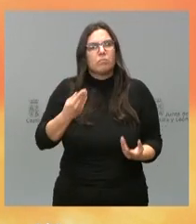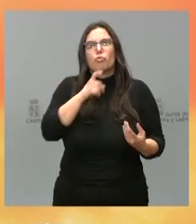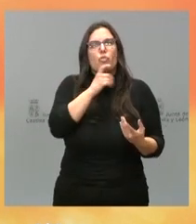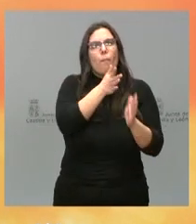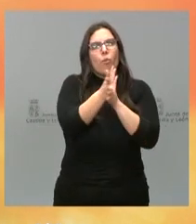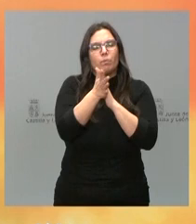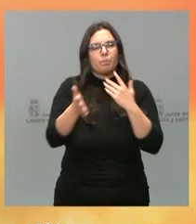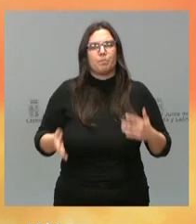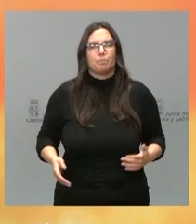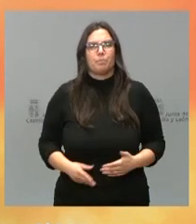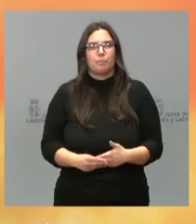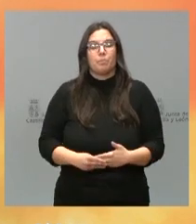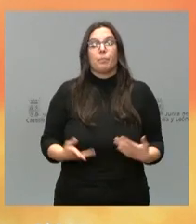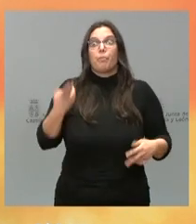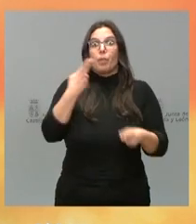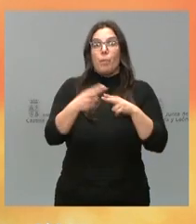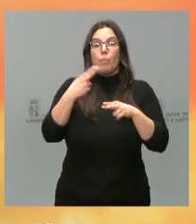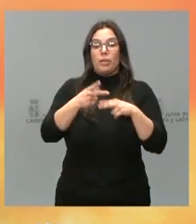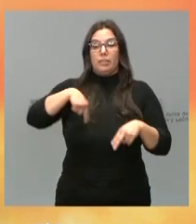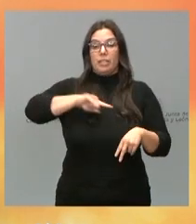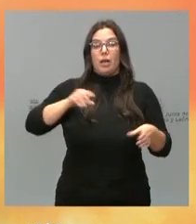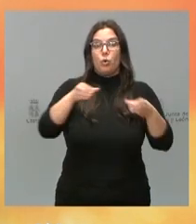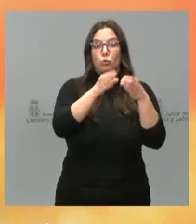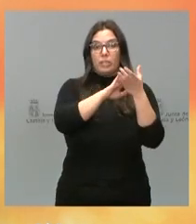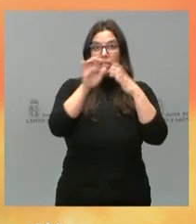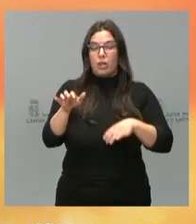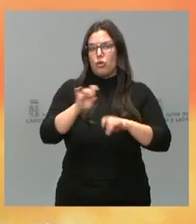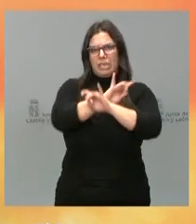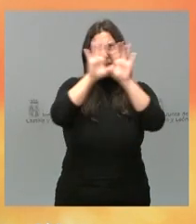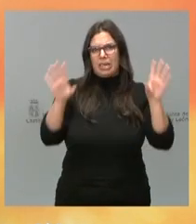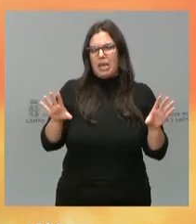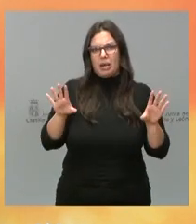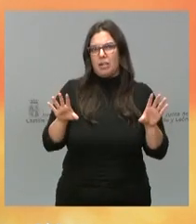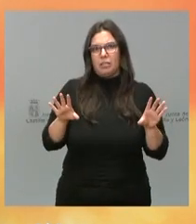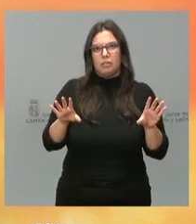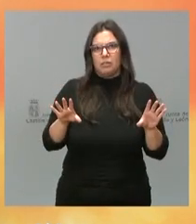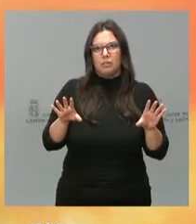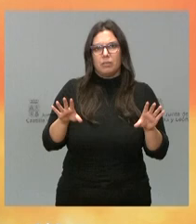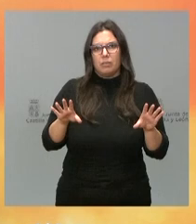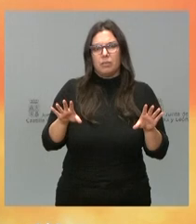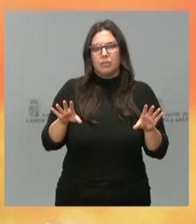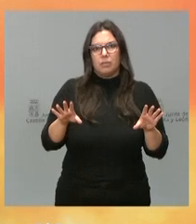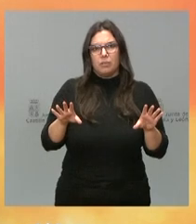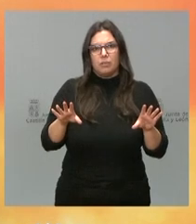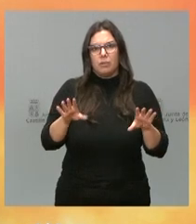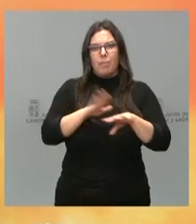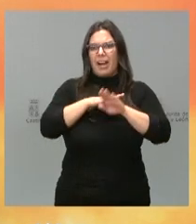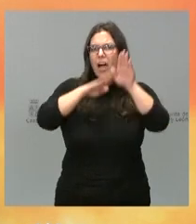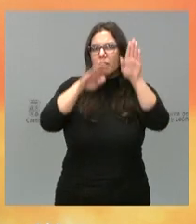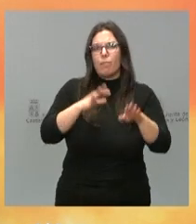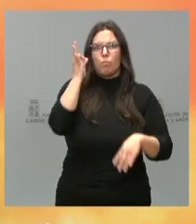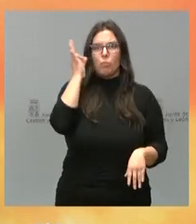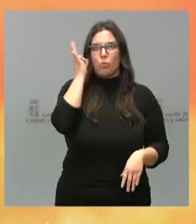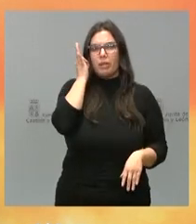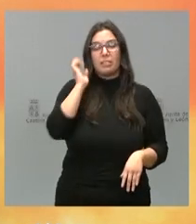mire la política que tiene la junta de Castilla y león es Clara inequívoca en favor de las mujeres